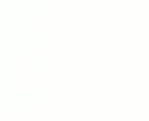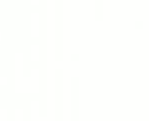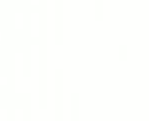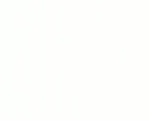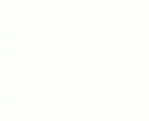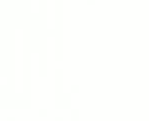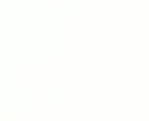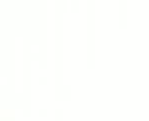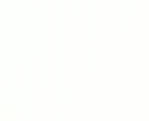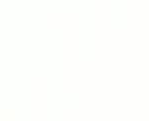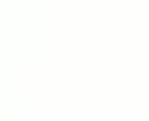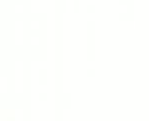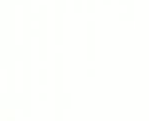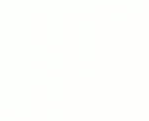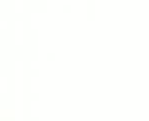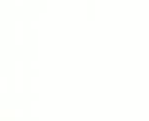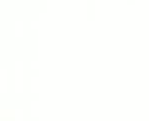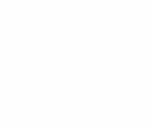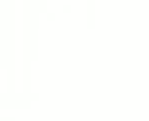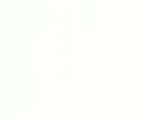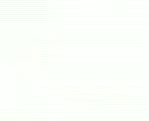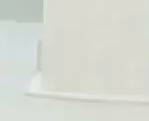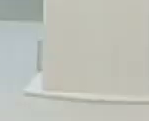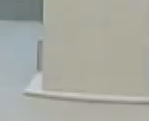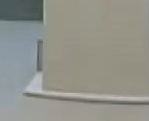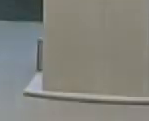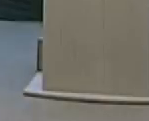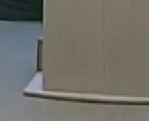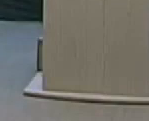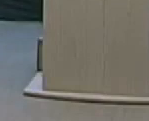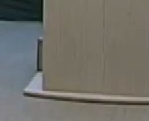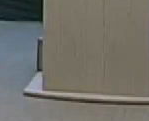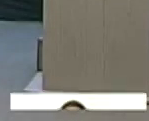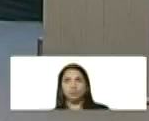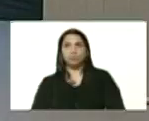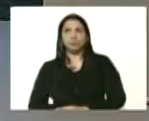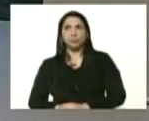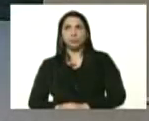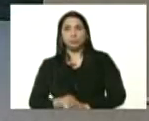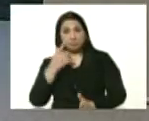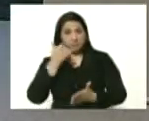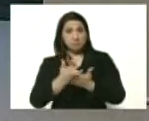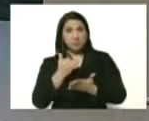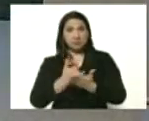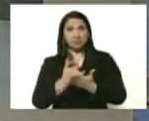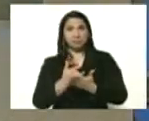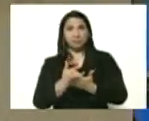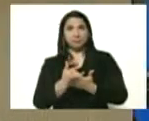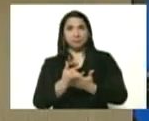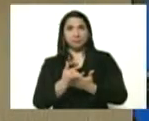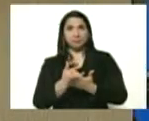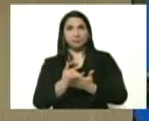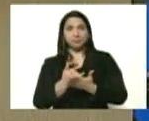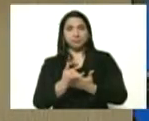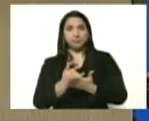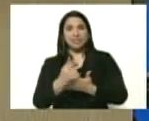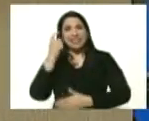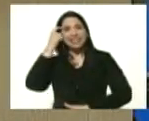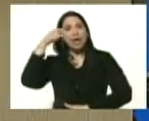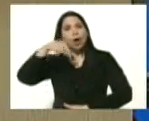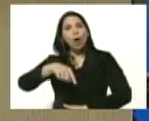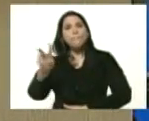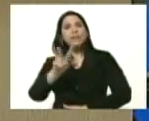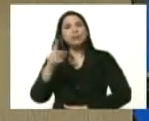407 con infección por COVID-19. Fíjense esto, mira qué importante. Al día de hoy Venezuela